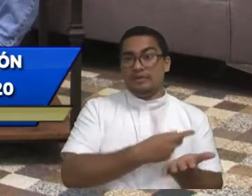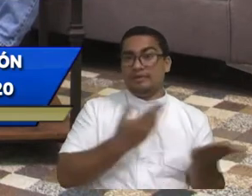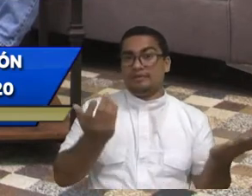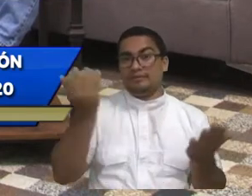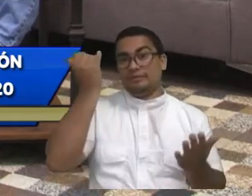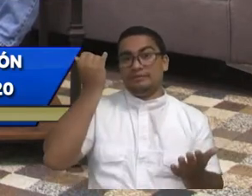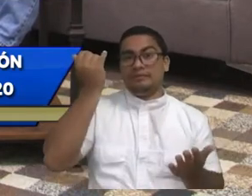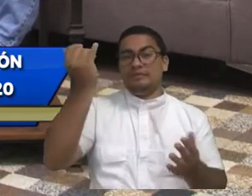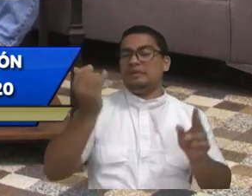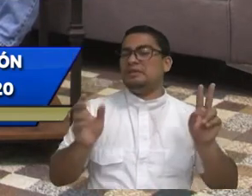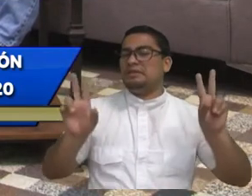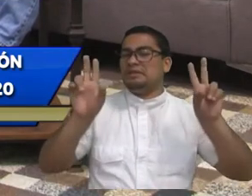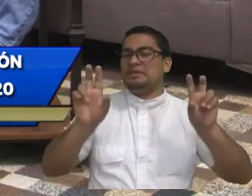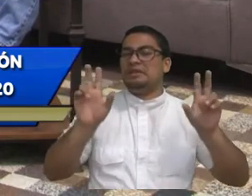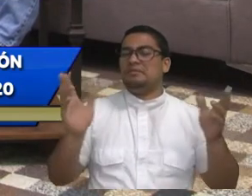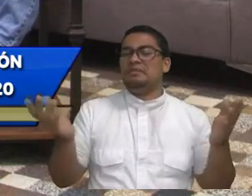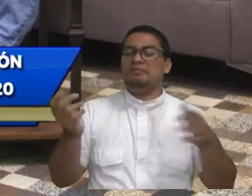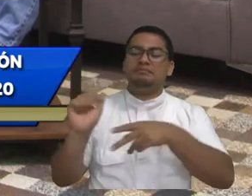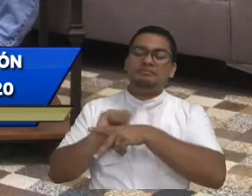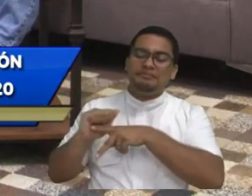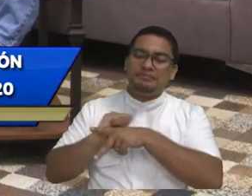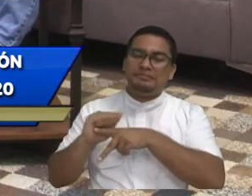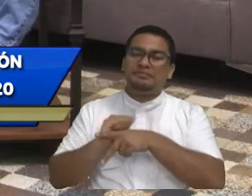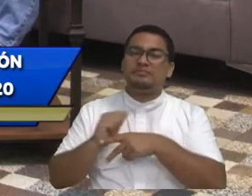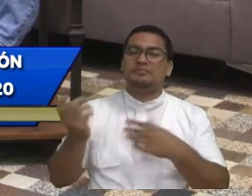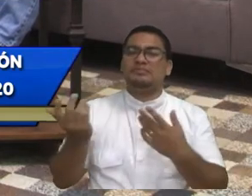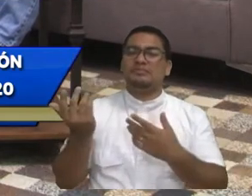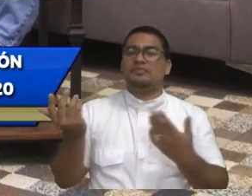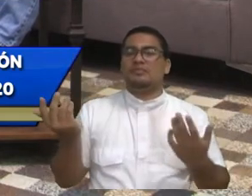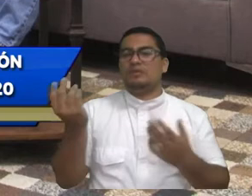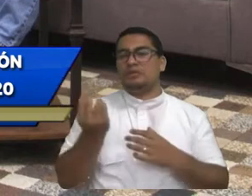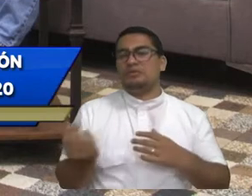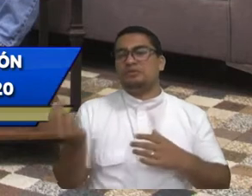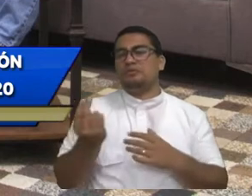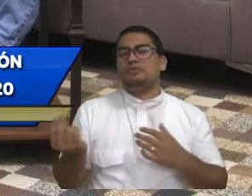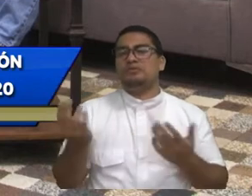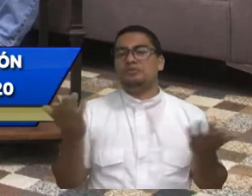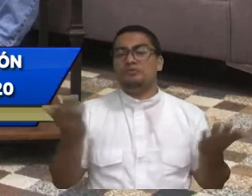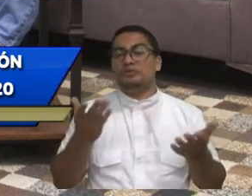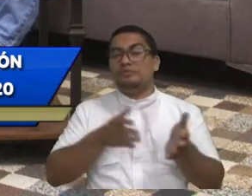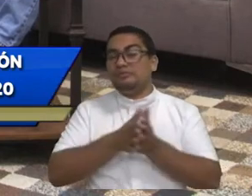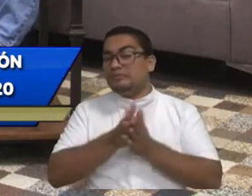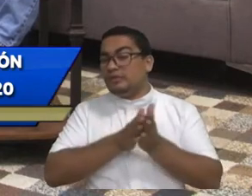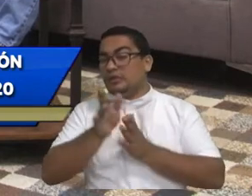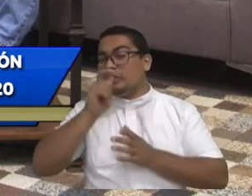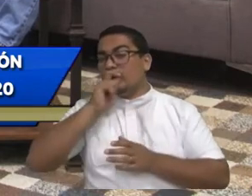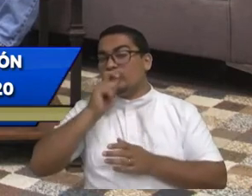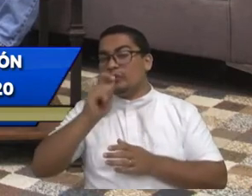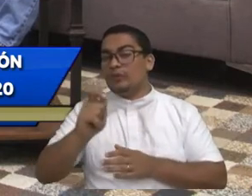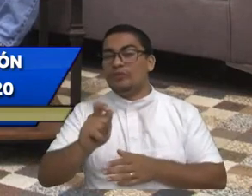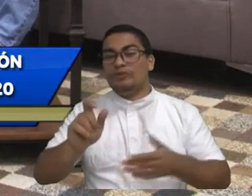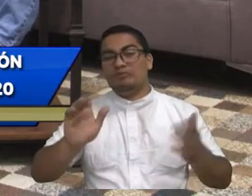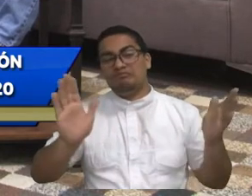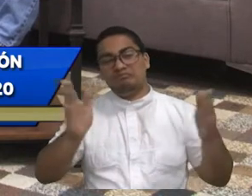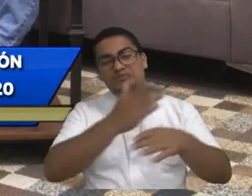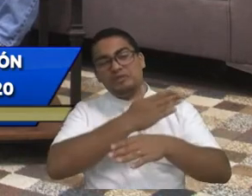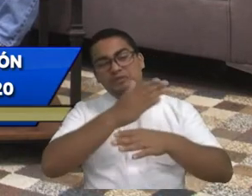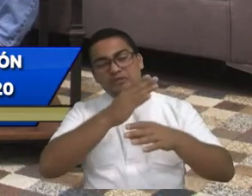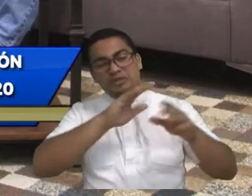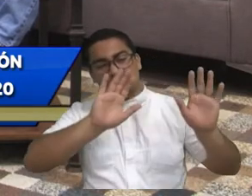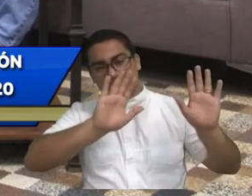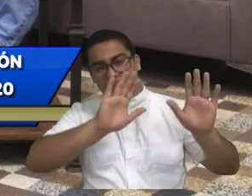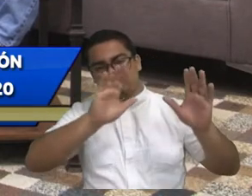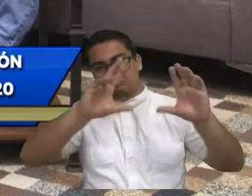relacionados a aplicaciones de uso o de interés verdad para un sector del país y entonces